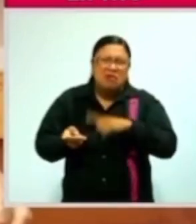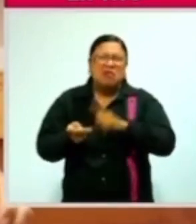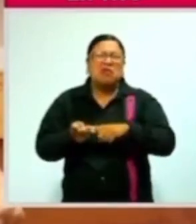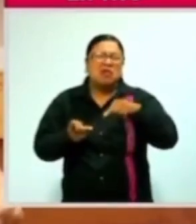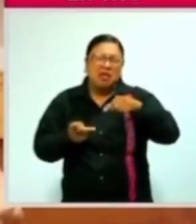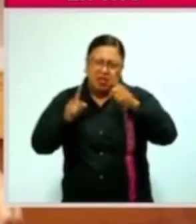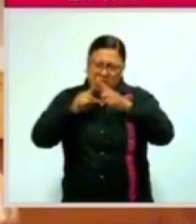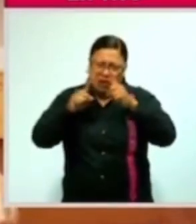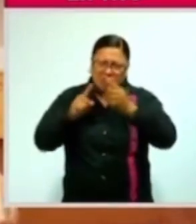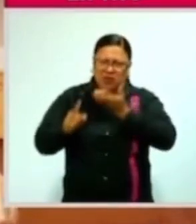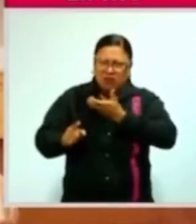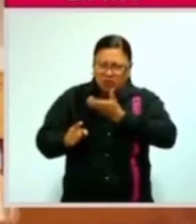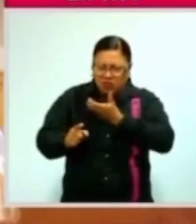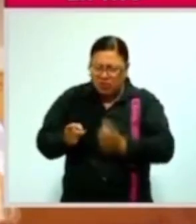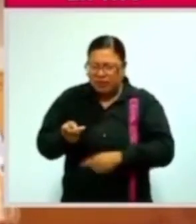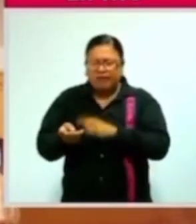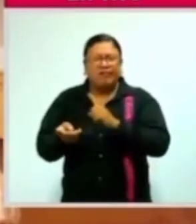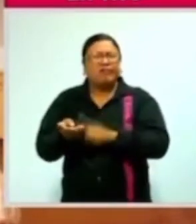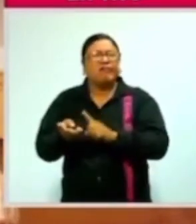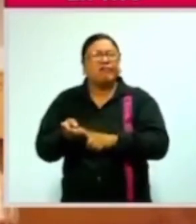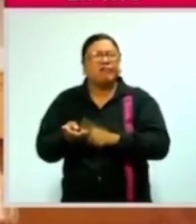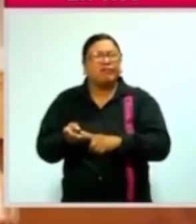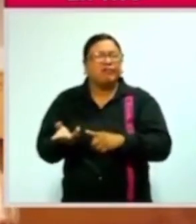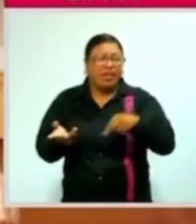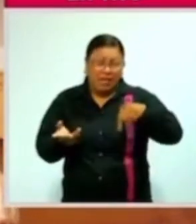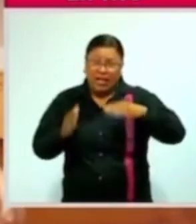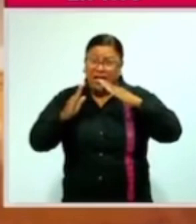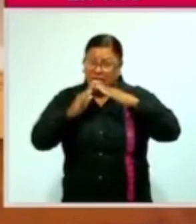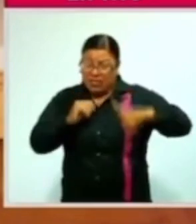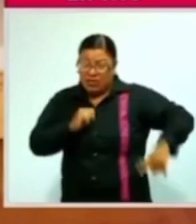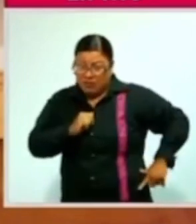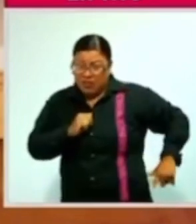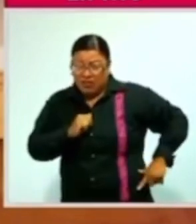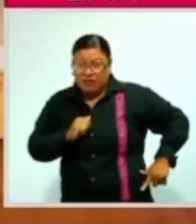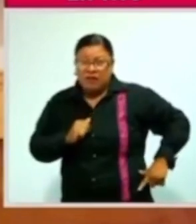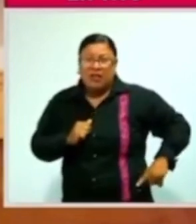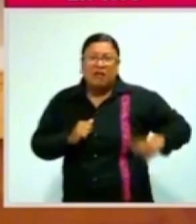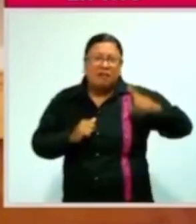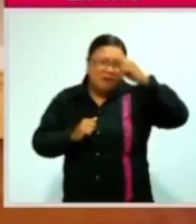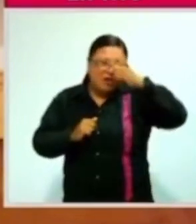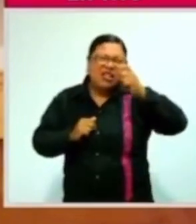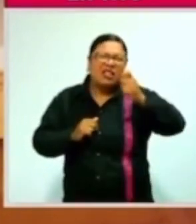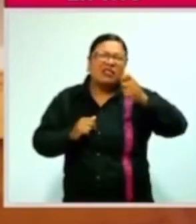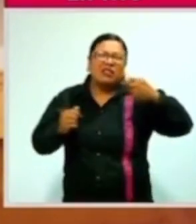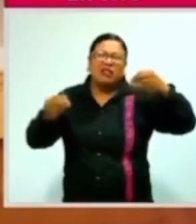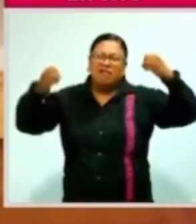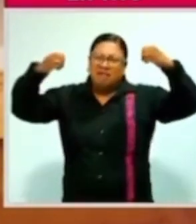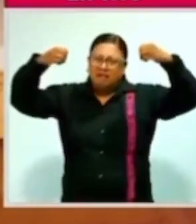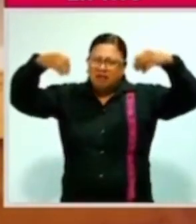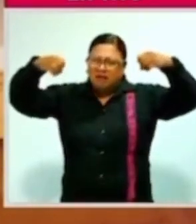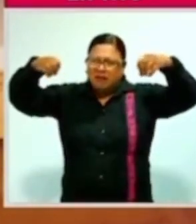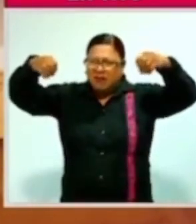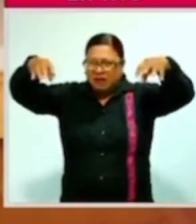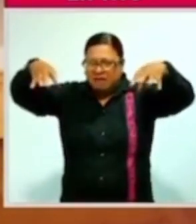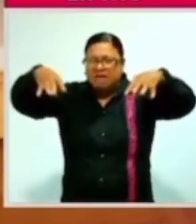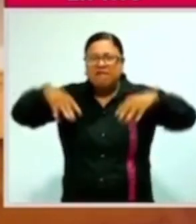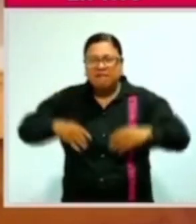Catedral, como es también el propio Palacio, para la iluminación,